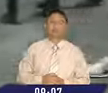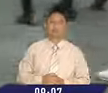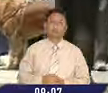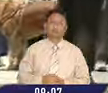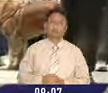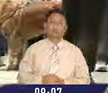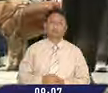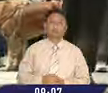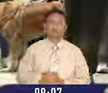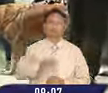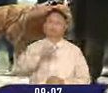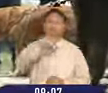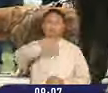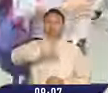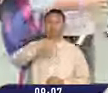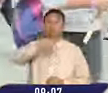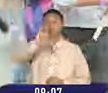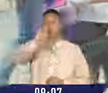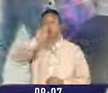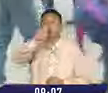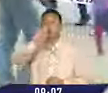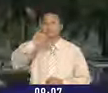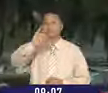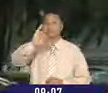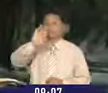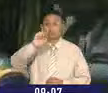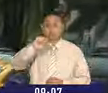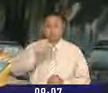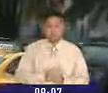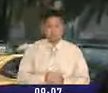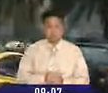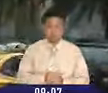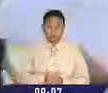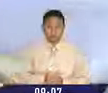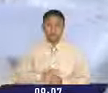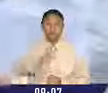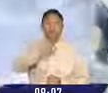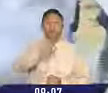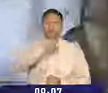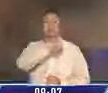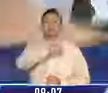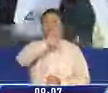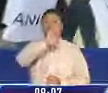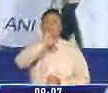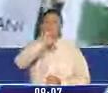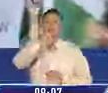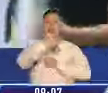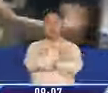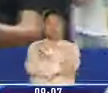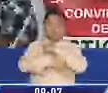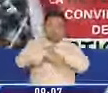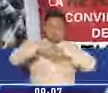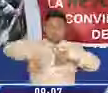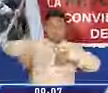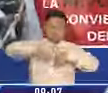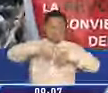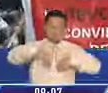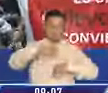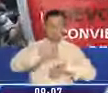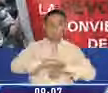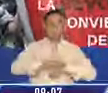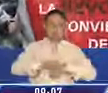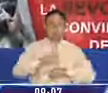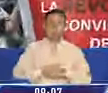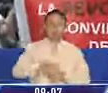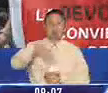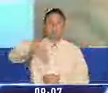Ciudadanos iraníes que viven en Quito se sumaron a las protestas que se realizaron en más de 180 ciudades del mundo por la muerte de